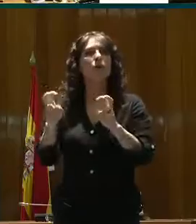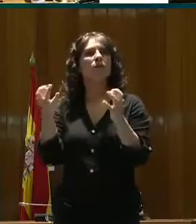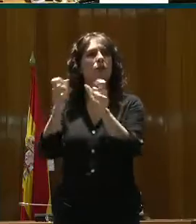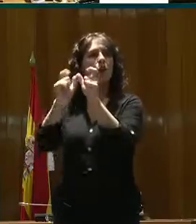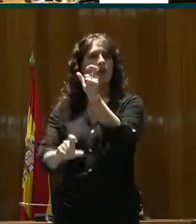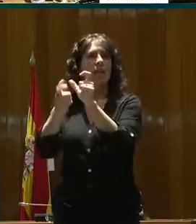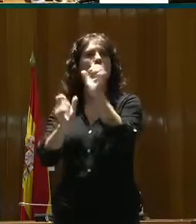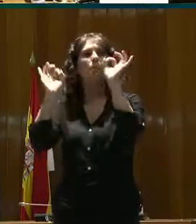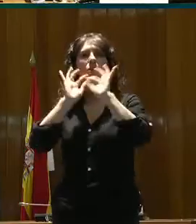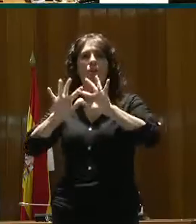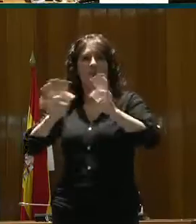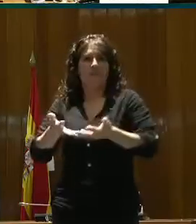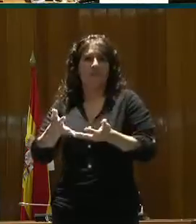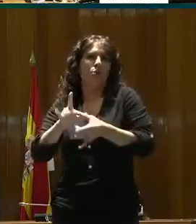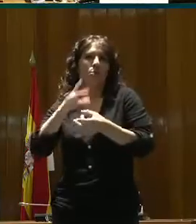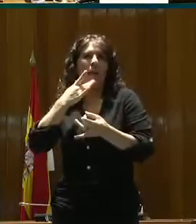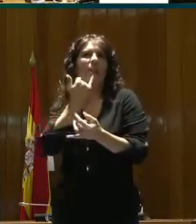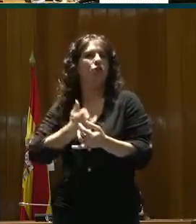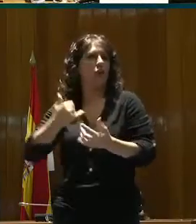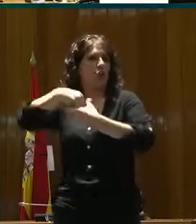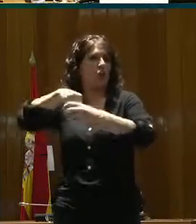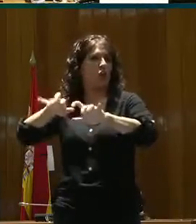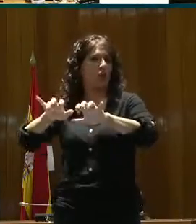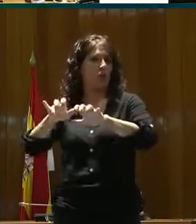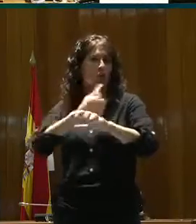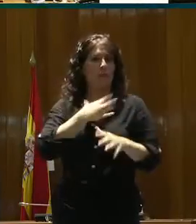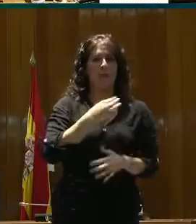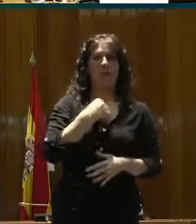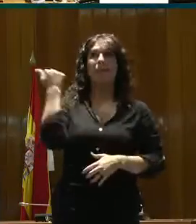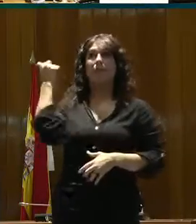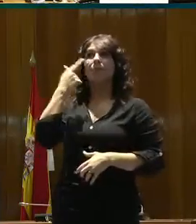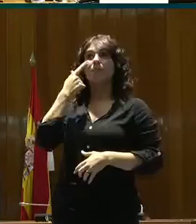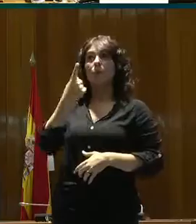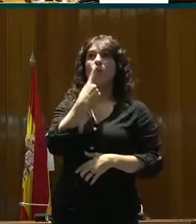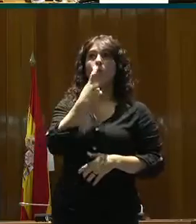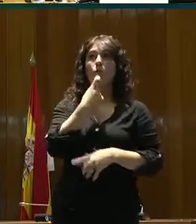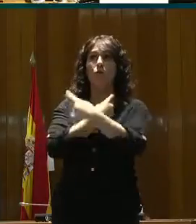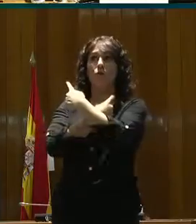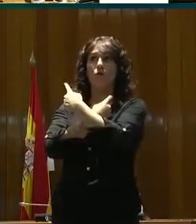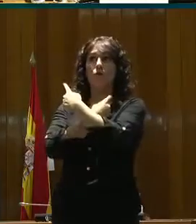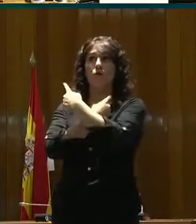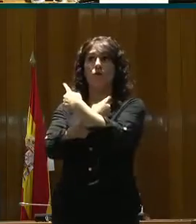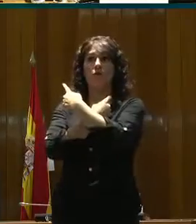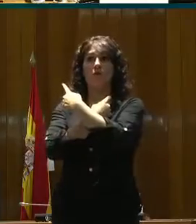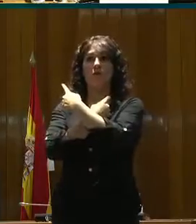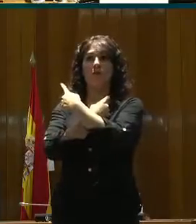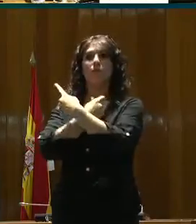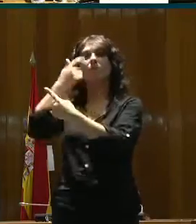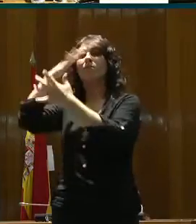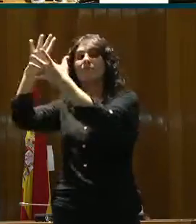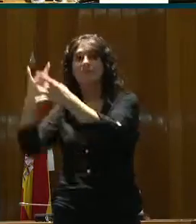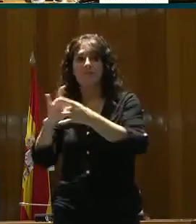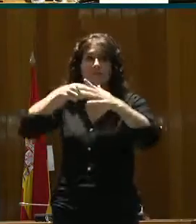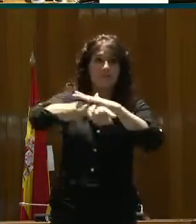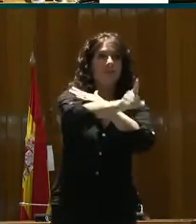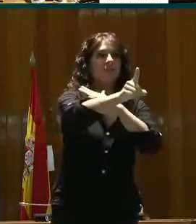formato electrónico. Los términos que están marcados en rojo, en este caso, nos remiten a un glosario